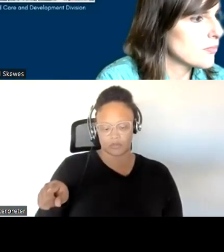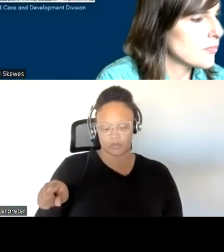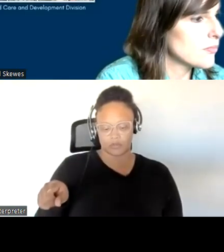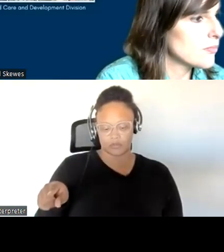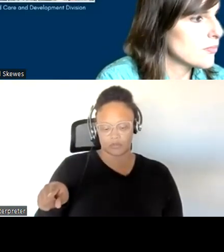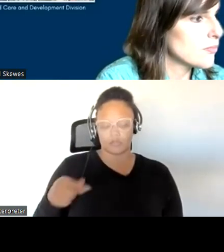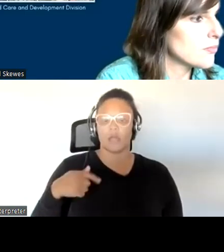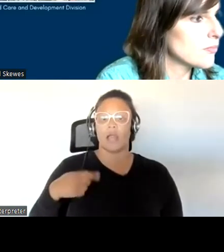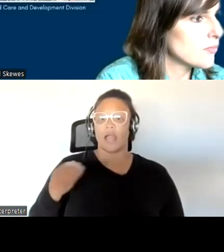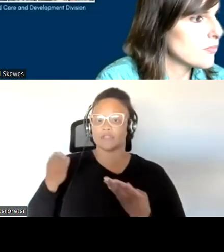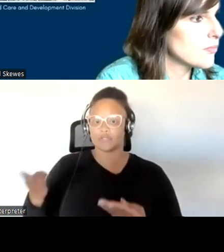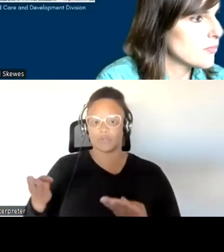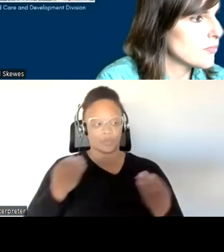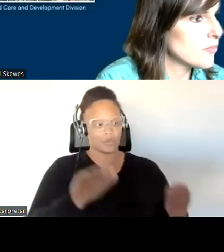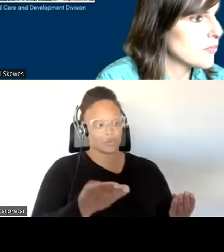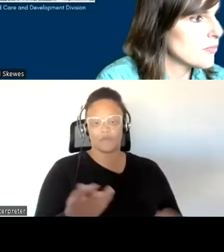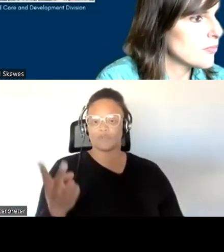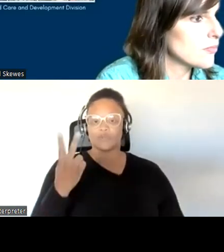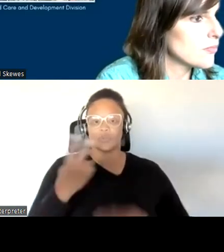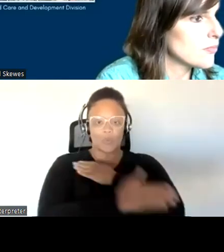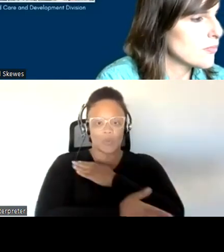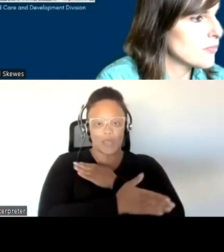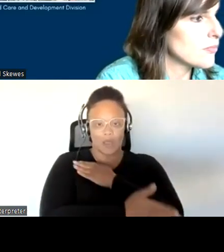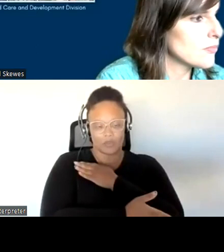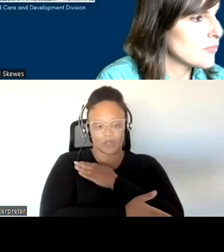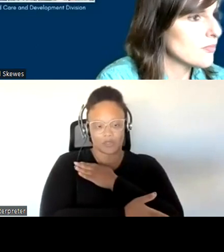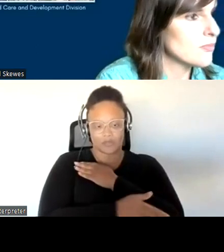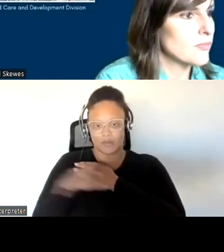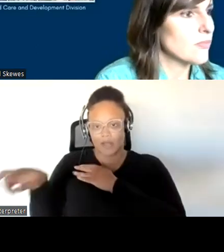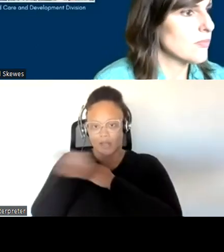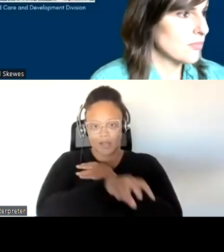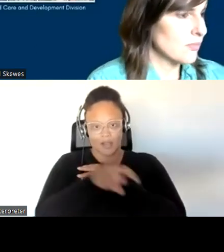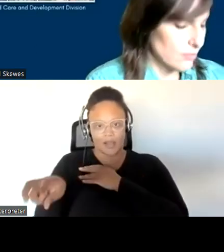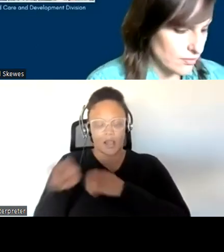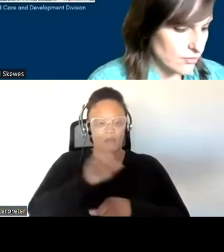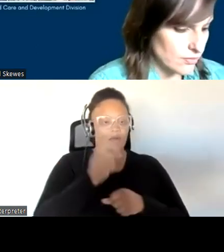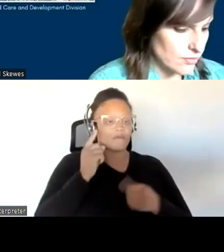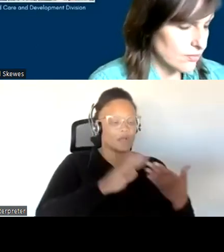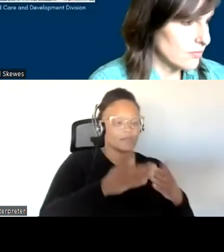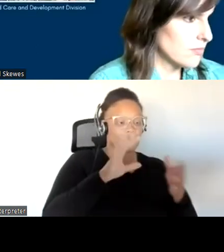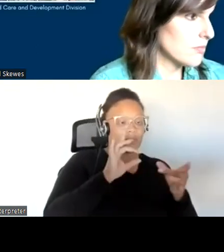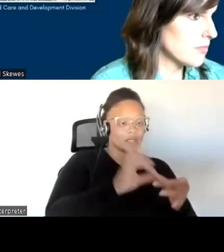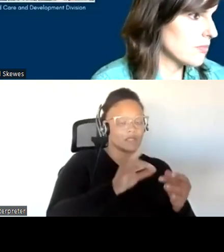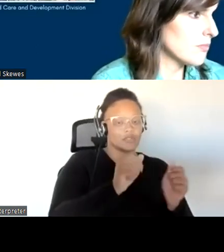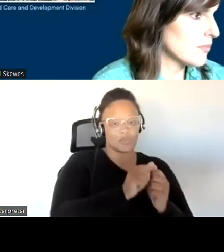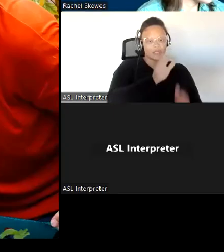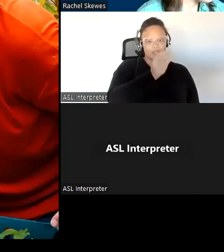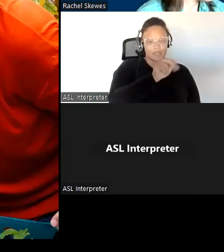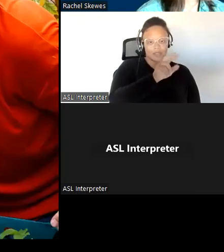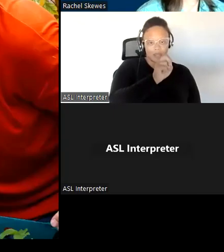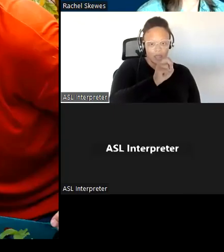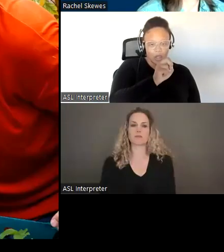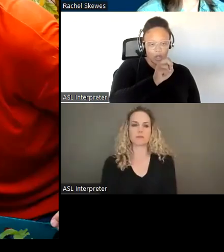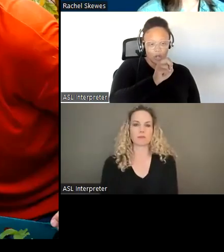2 condados. Estoy trabajando para Community Connection del condado de Kern y estoy trabajando para el condado de Tulare.